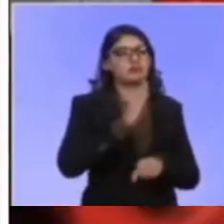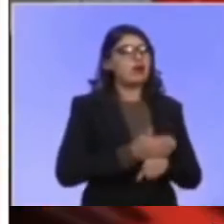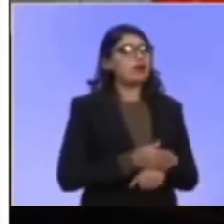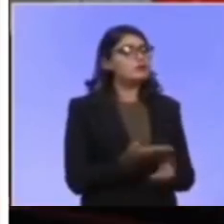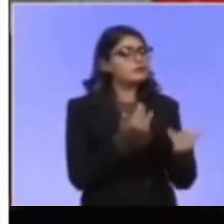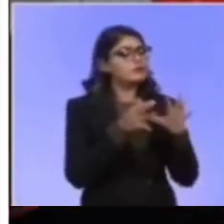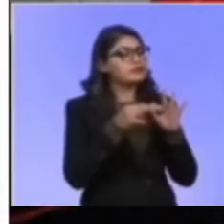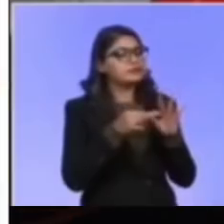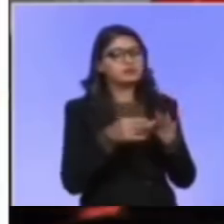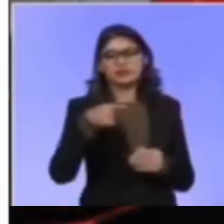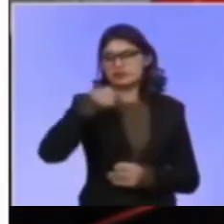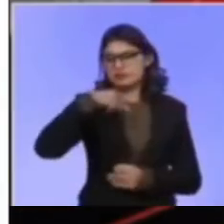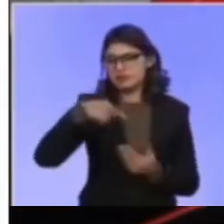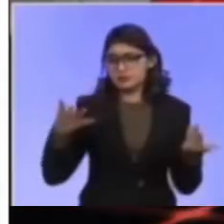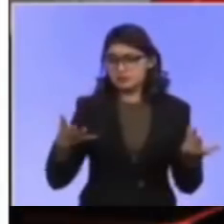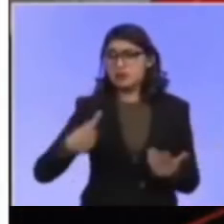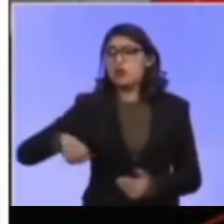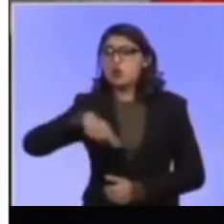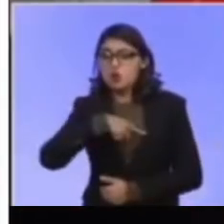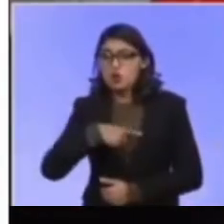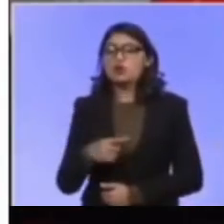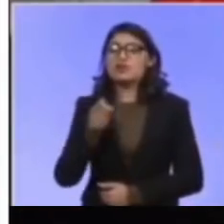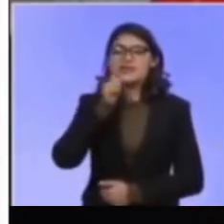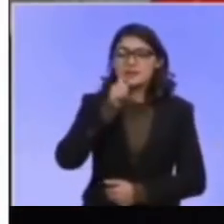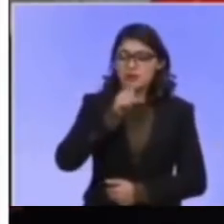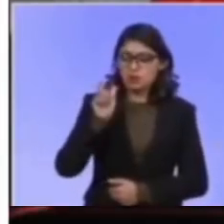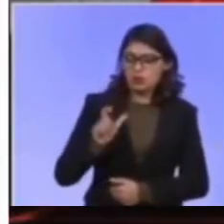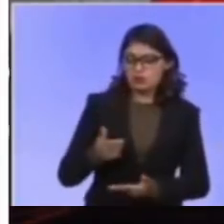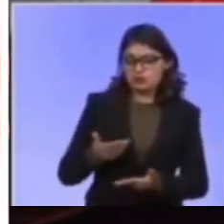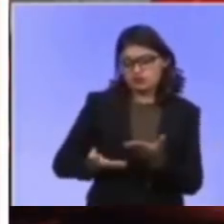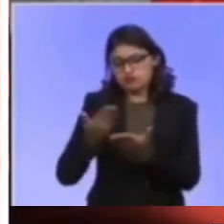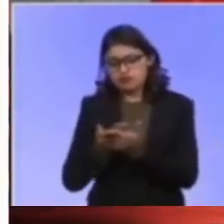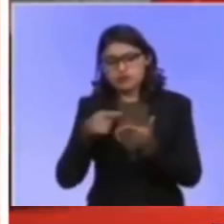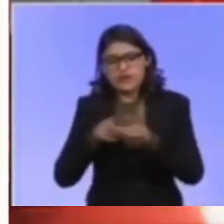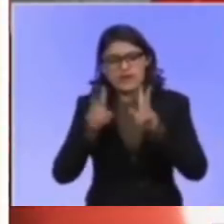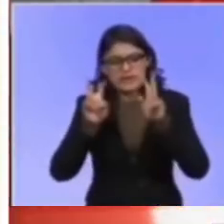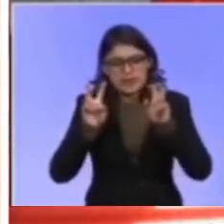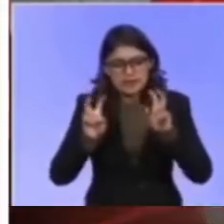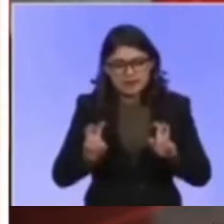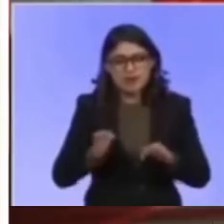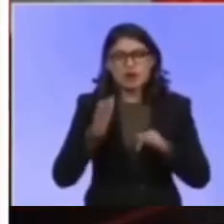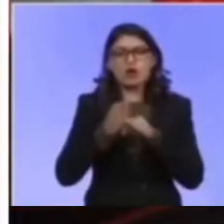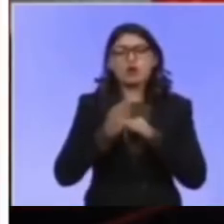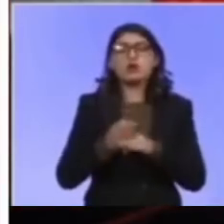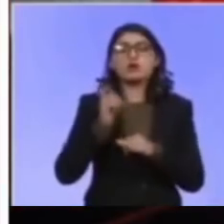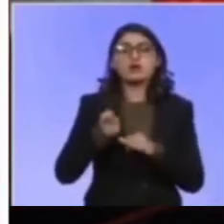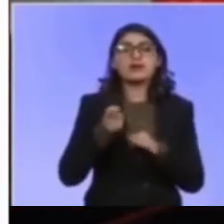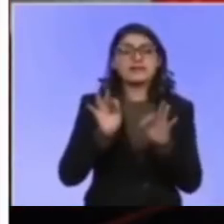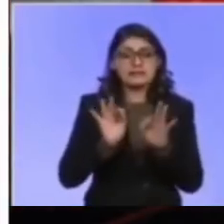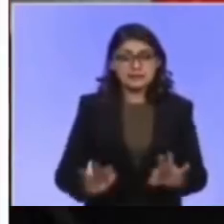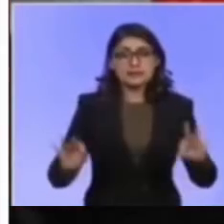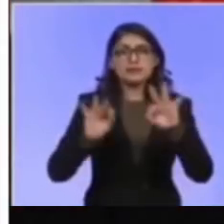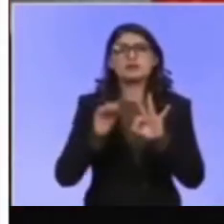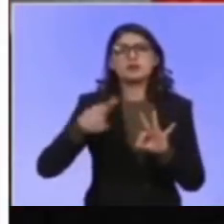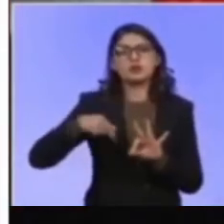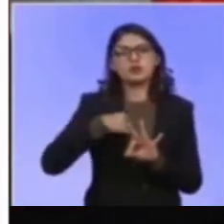autónoma puede estar encima de la constitución que dice claramente que todos tenemos el derecho de votar